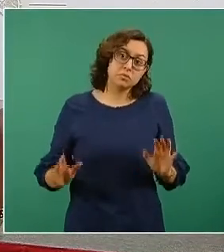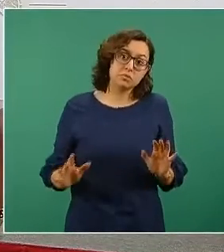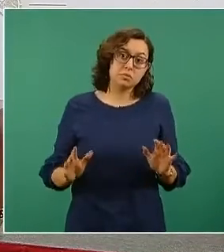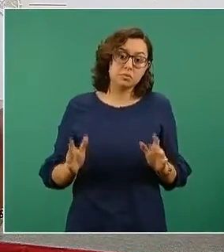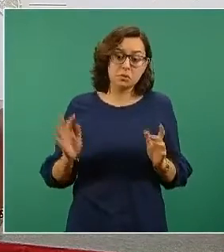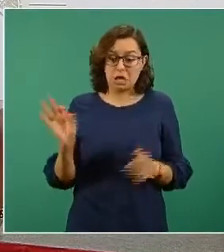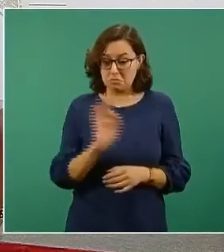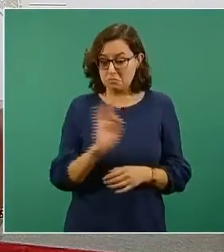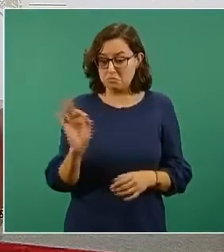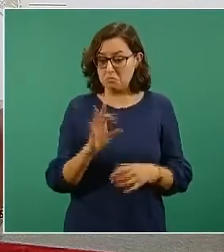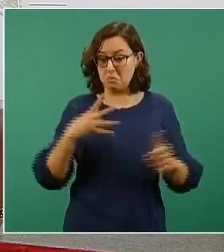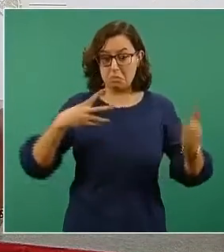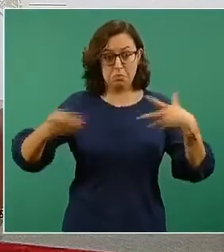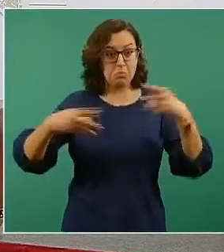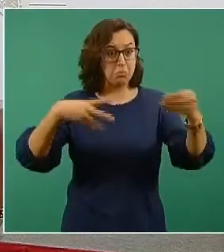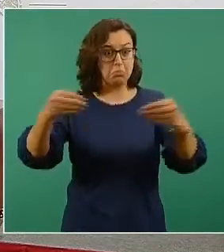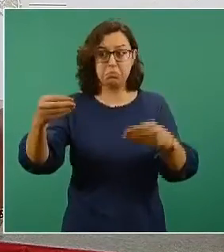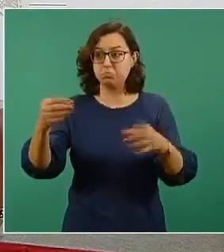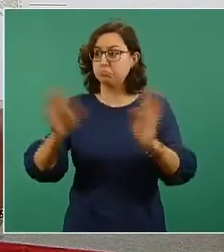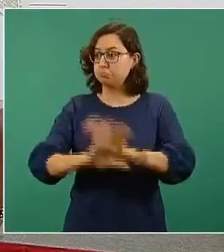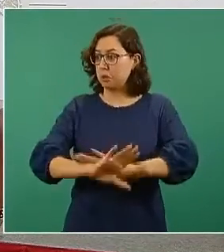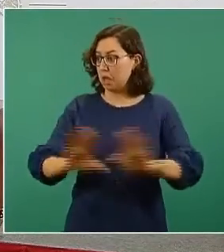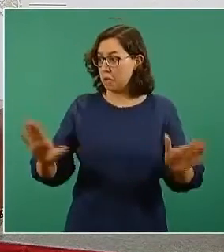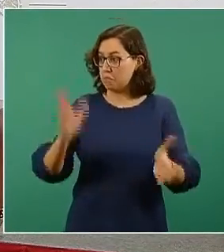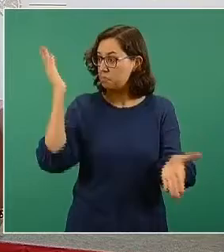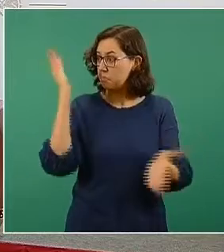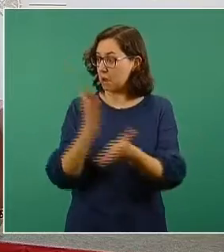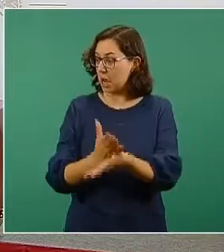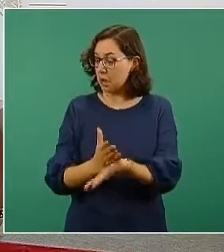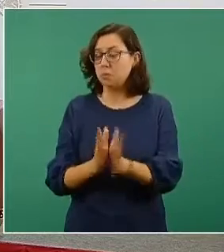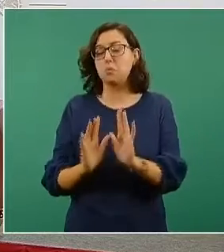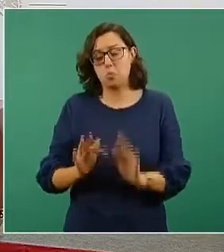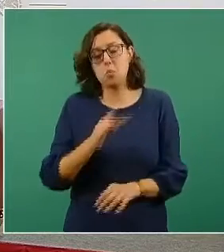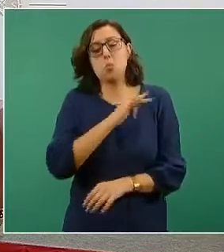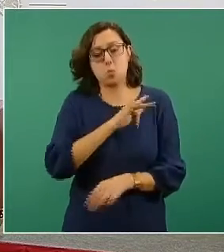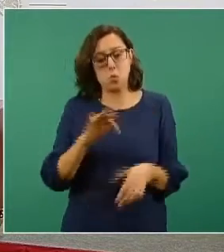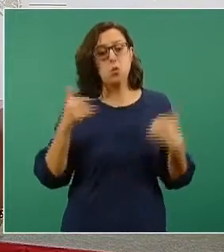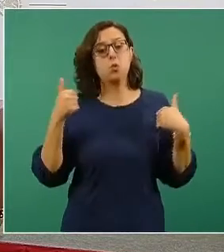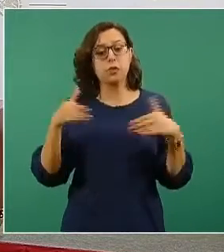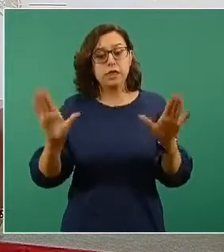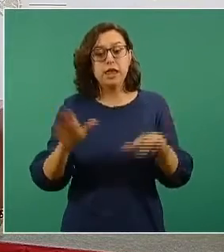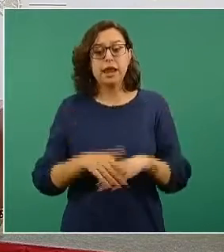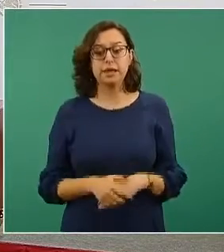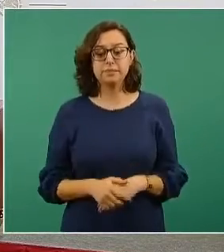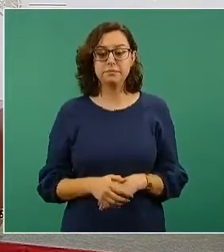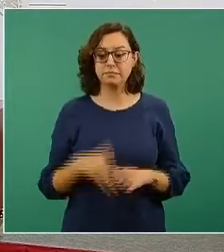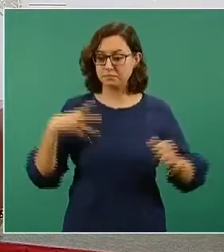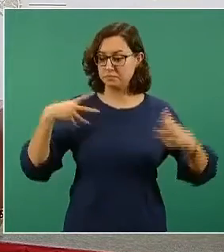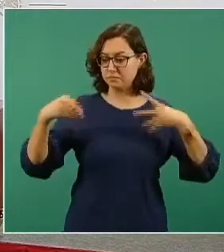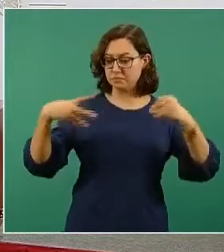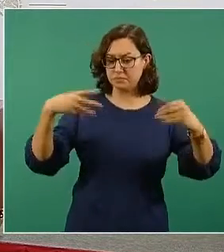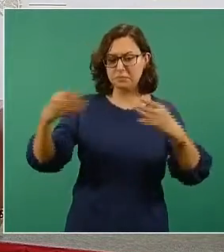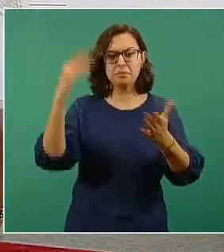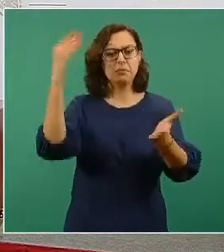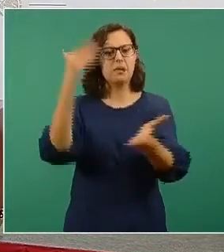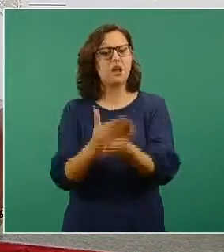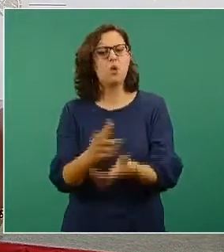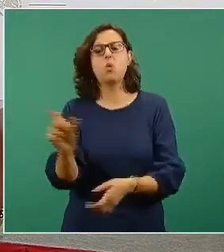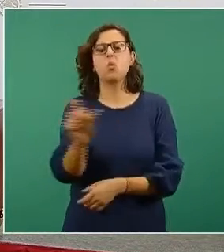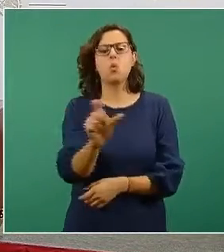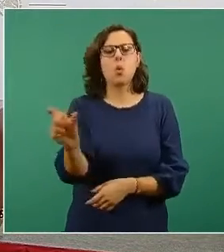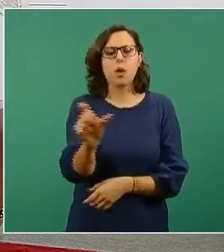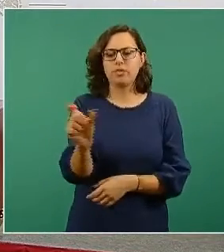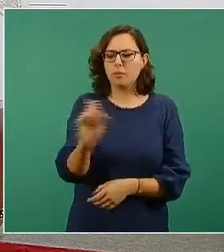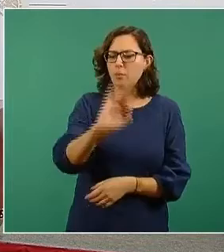y duradera. ¿Cuál es el punto intermedio en donde se logra que se pare la transmisión? En cuanto